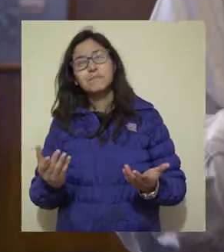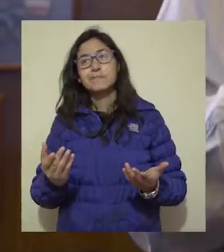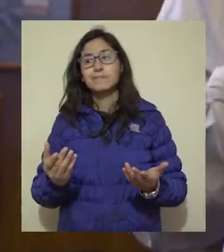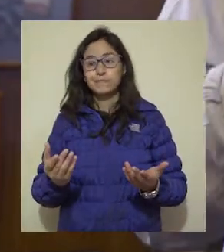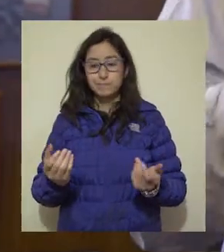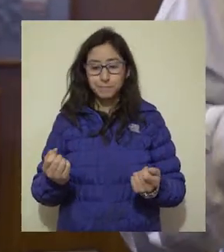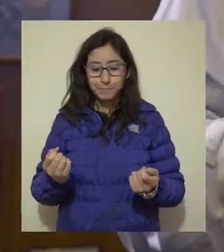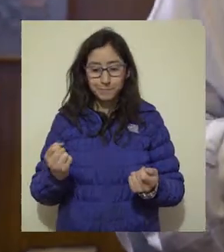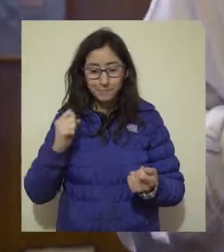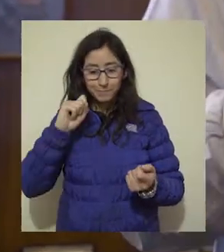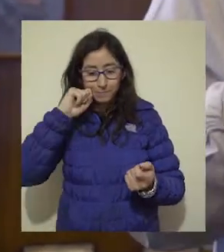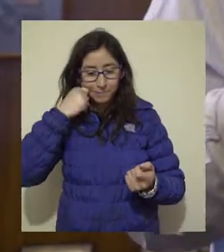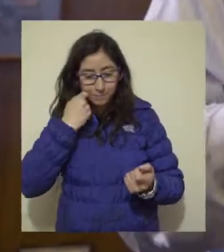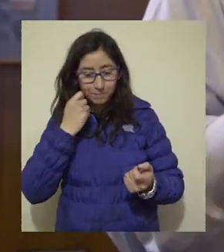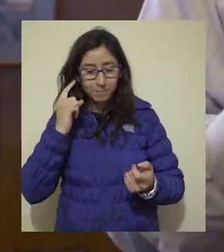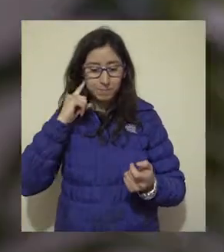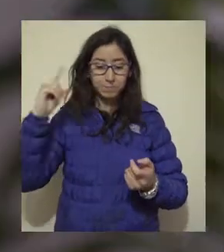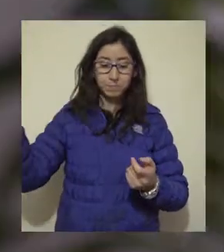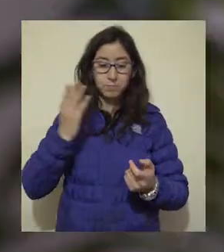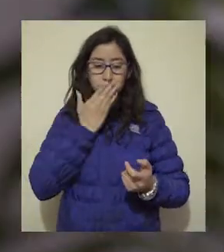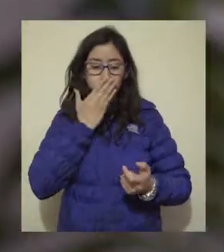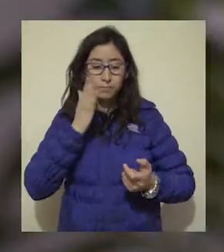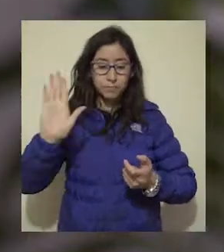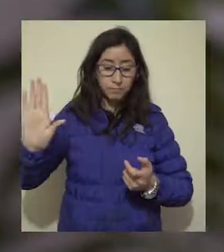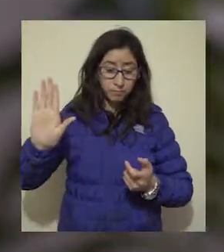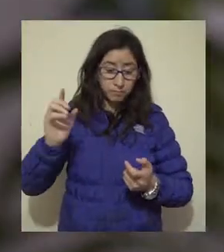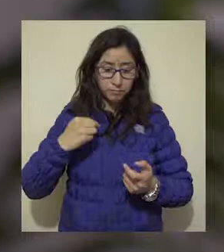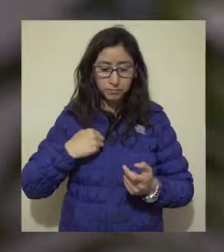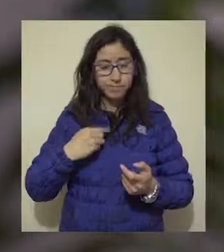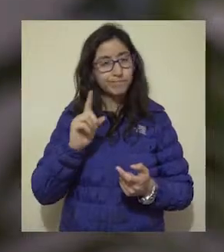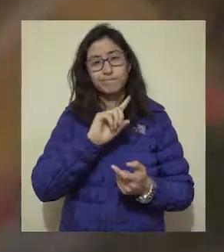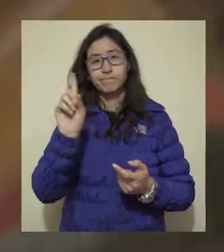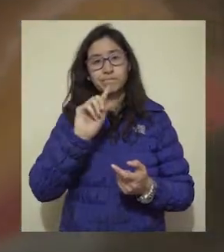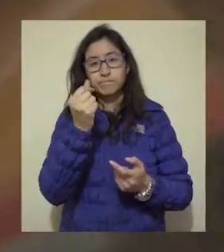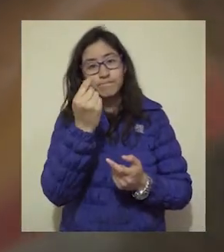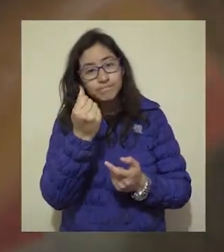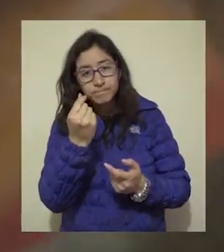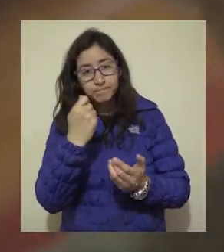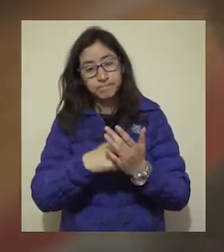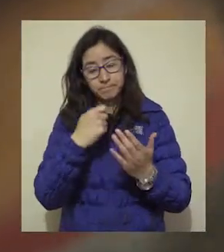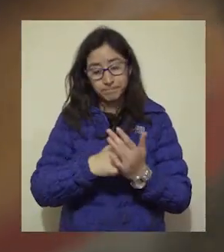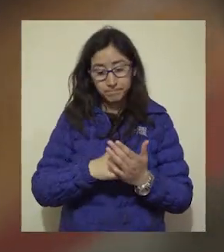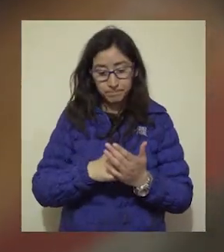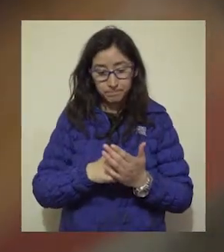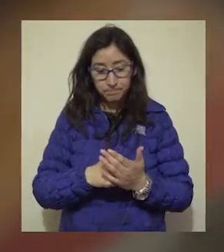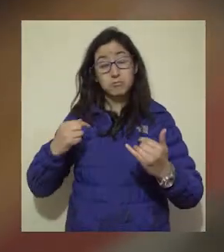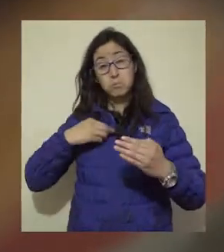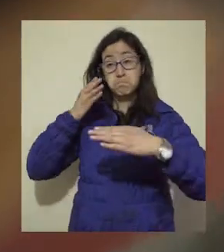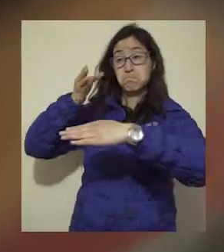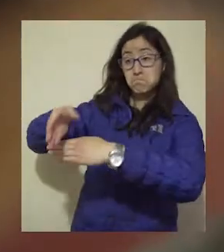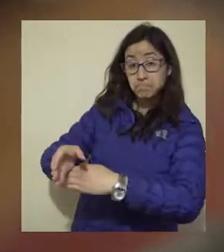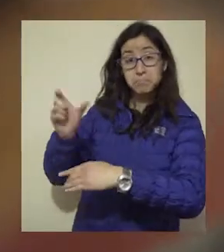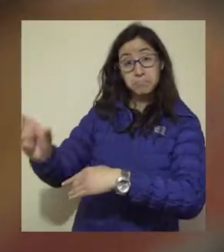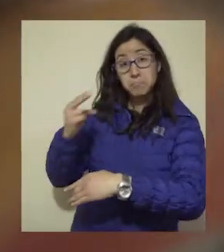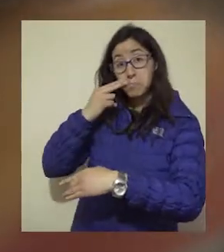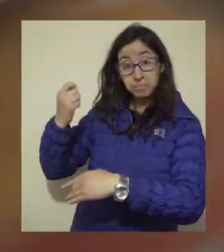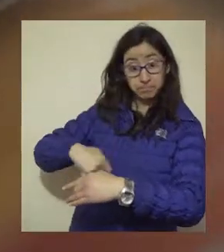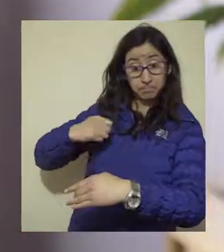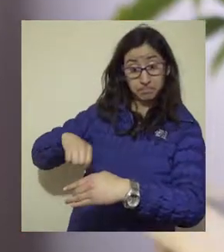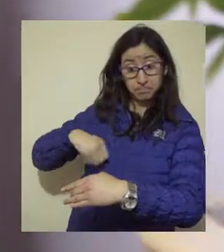unos implantes cocleares, que son unos aparatos para escuchar, y yo no tenía los medios para